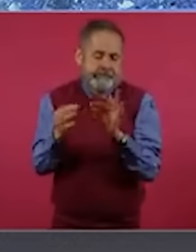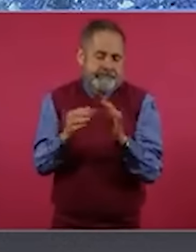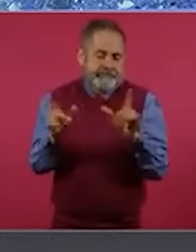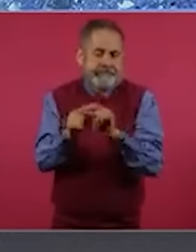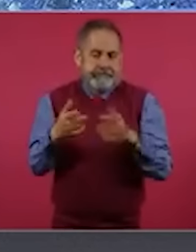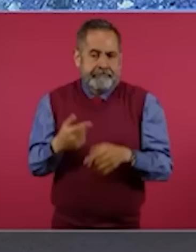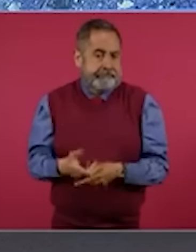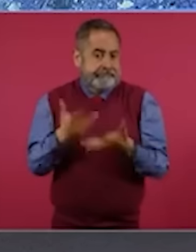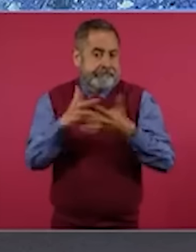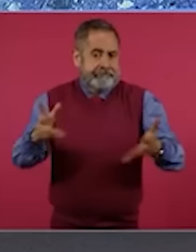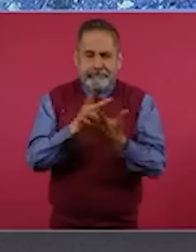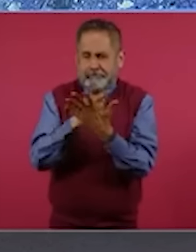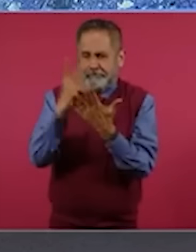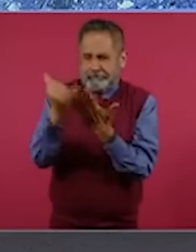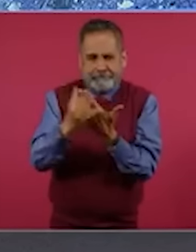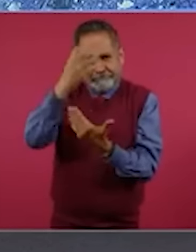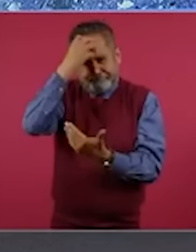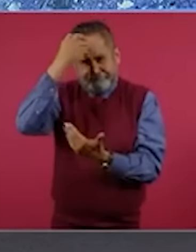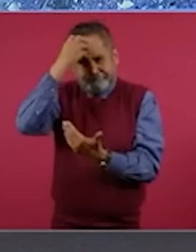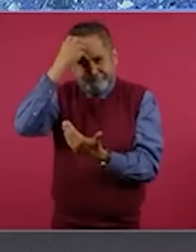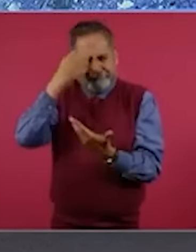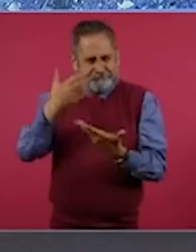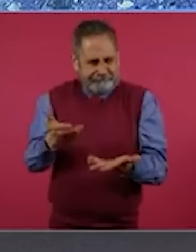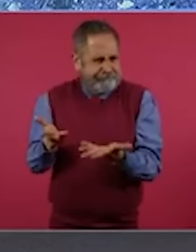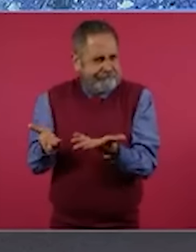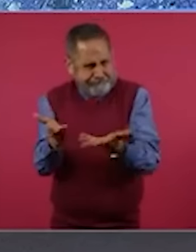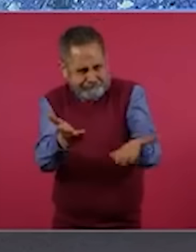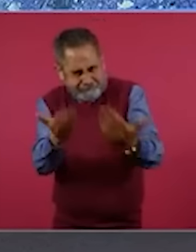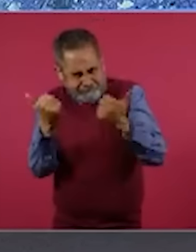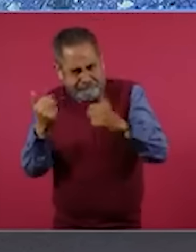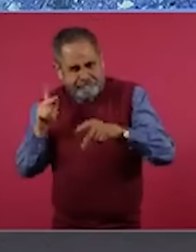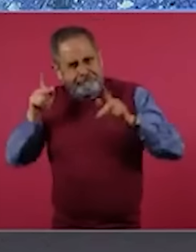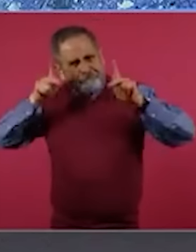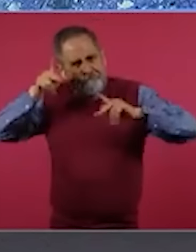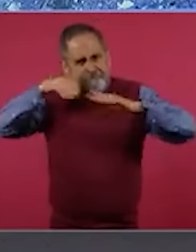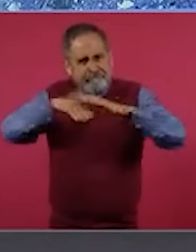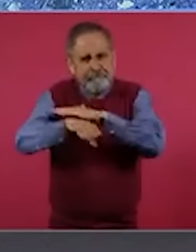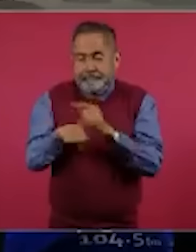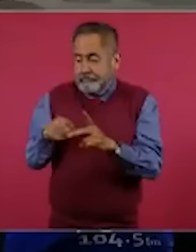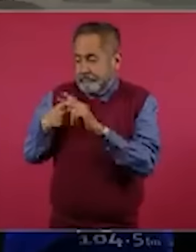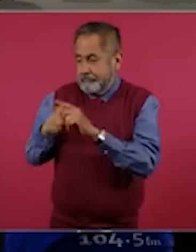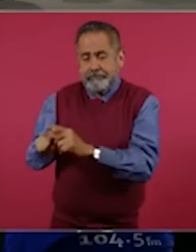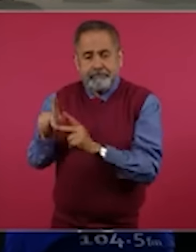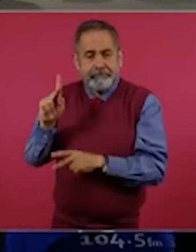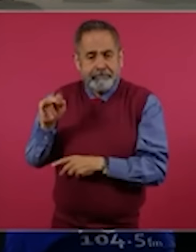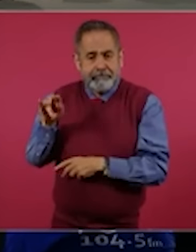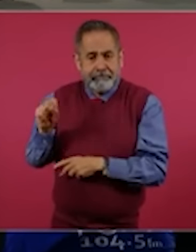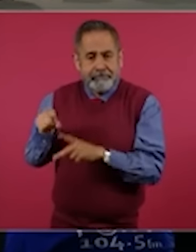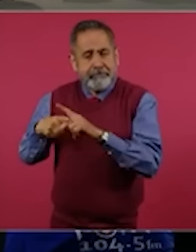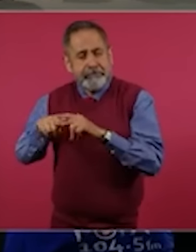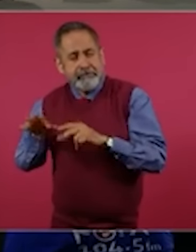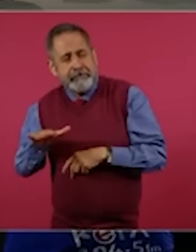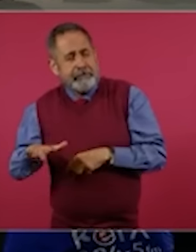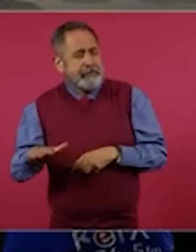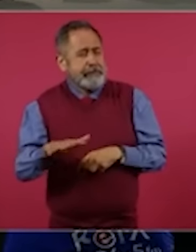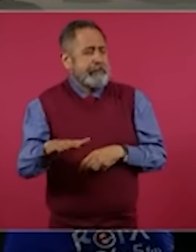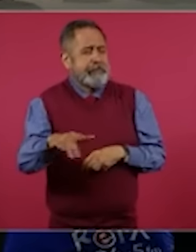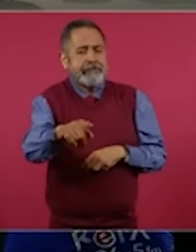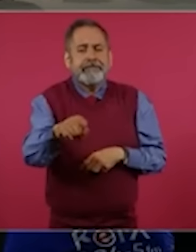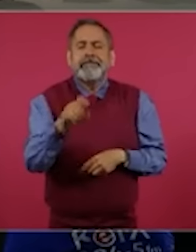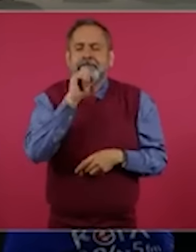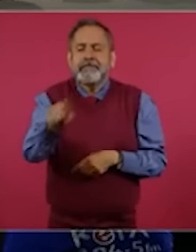proyecto Chapultepec Naturaleza y Cultura, pero los invitamos a visitarlo. Desde Los Pinos hasta Serpientes y Escaleras, que son